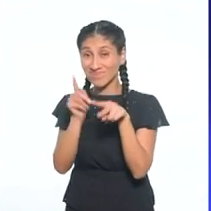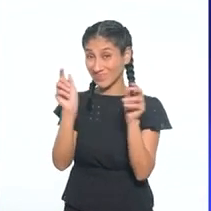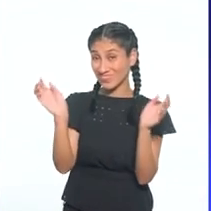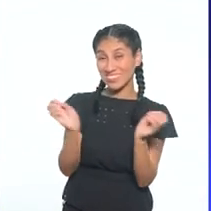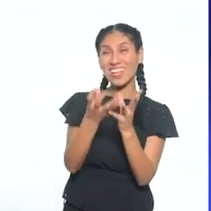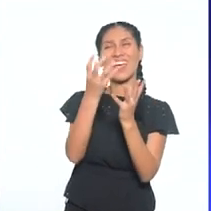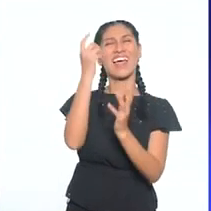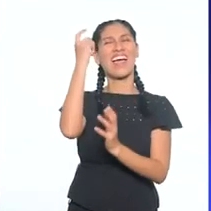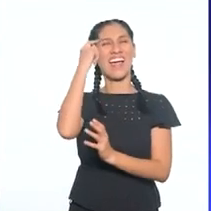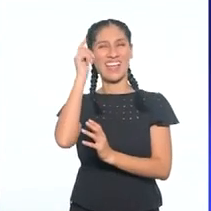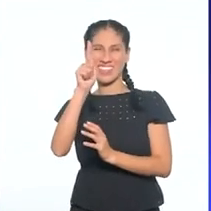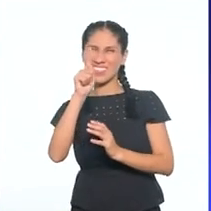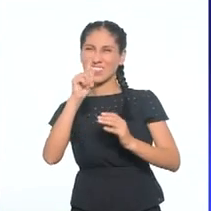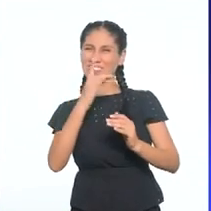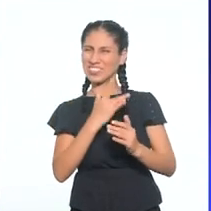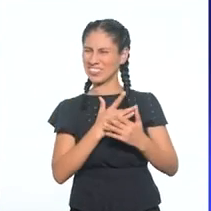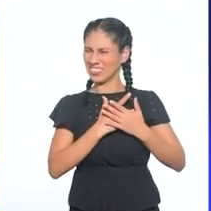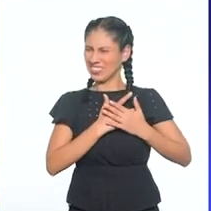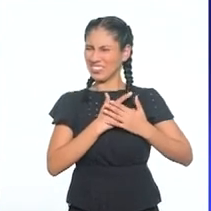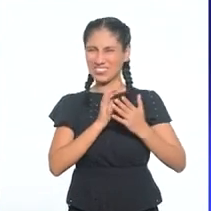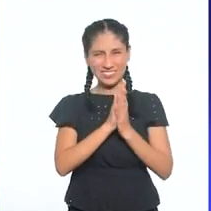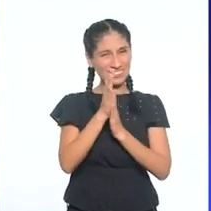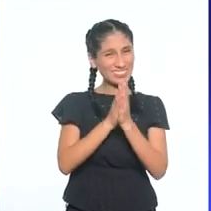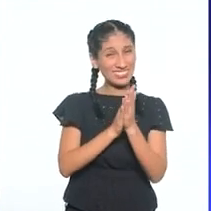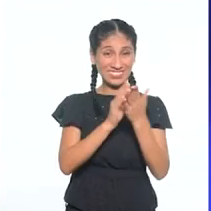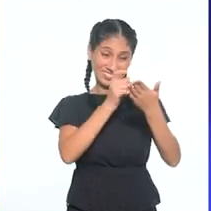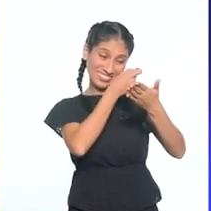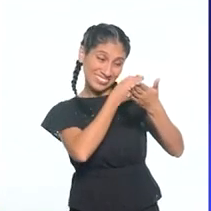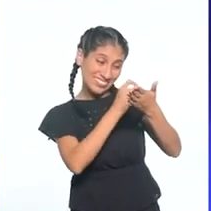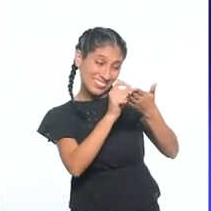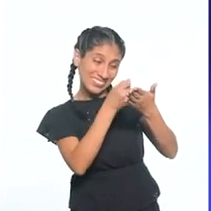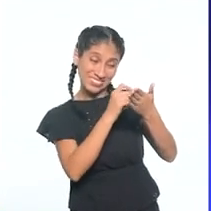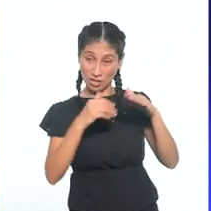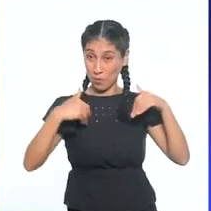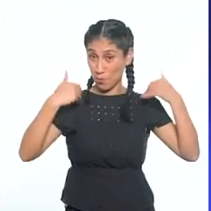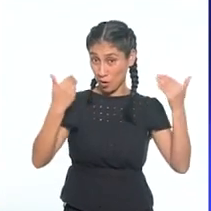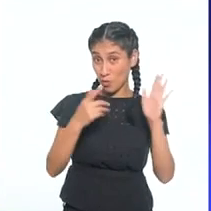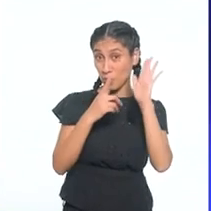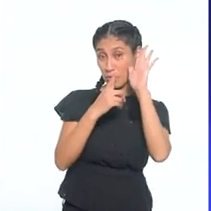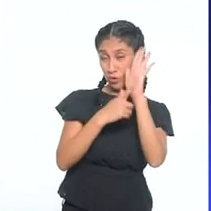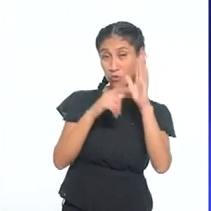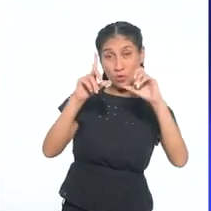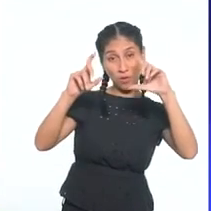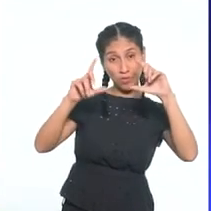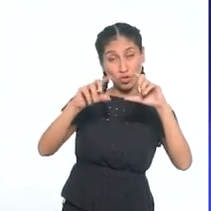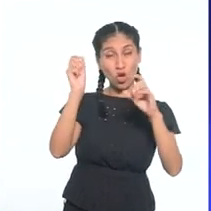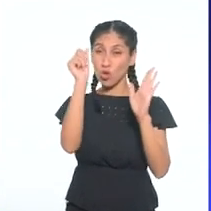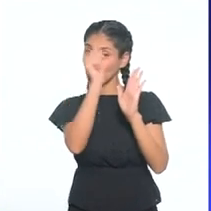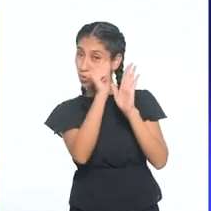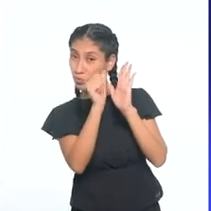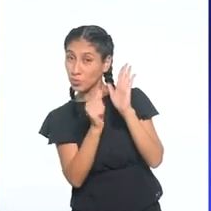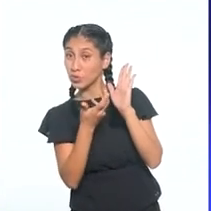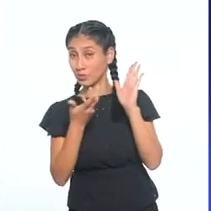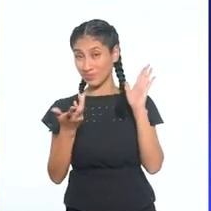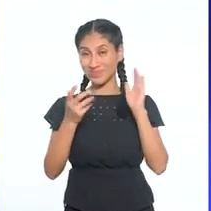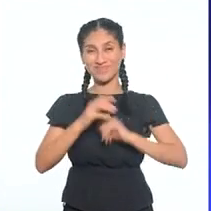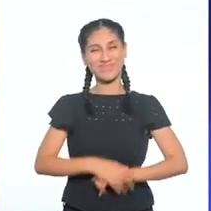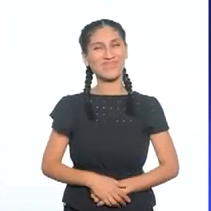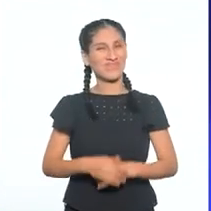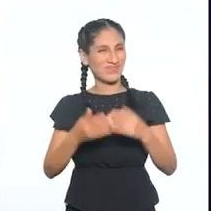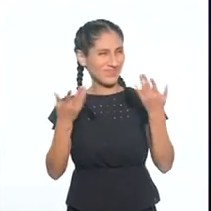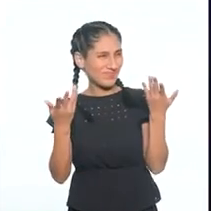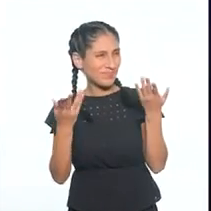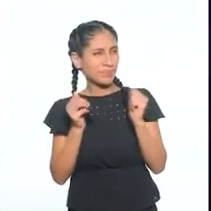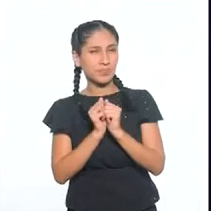te invito a escribir tu propio flashback puedes acompañarlo de una foto o un dibujo si deseas